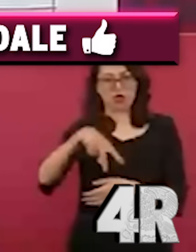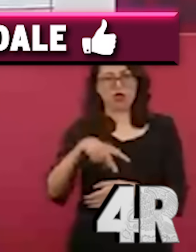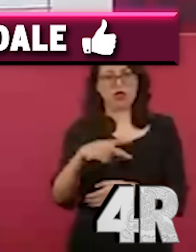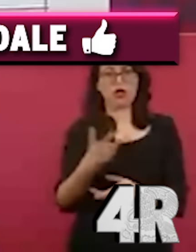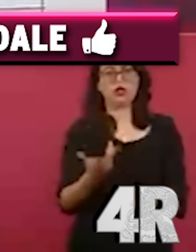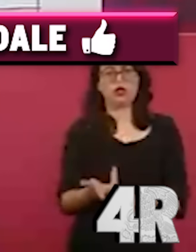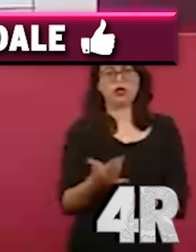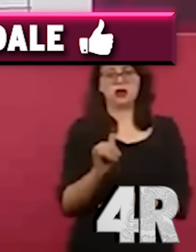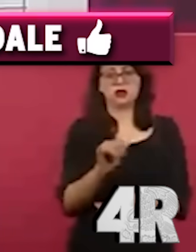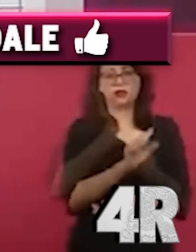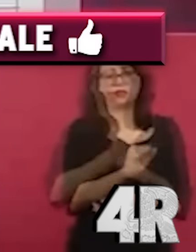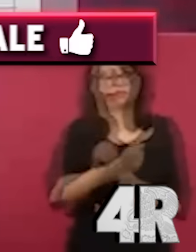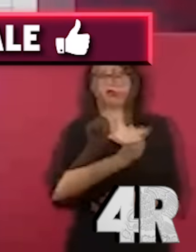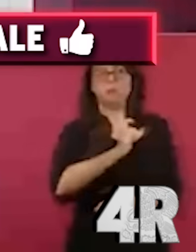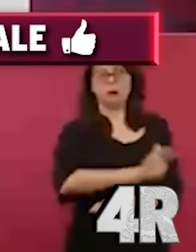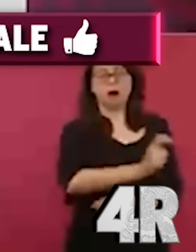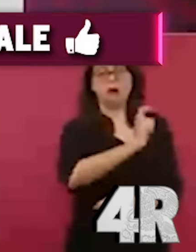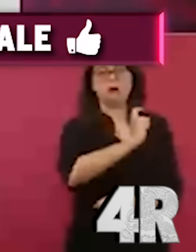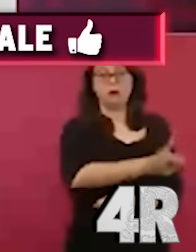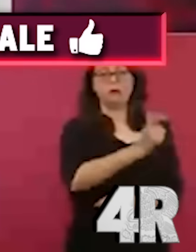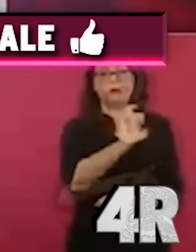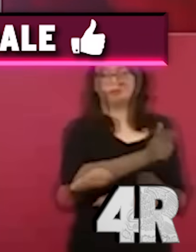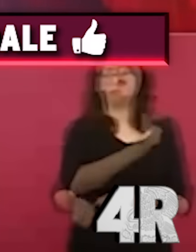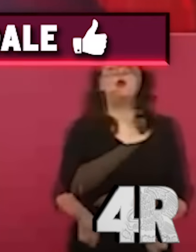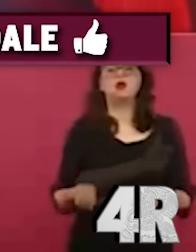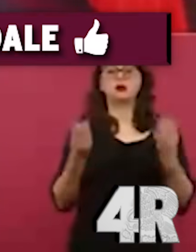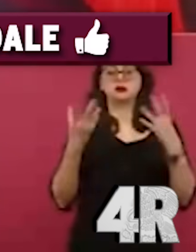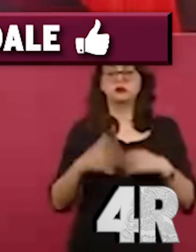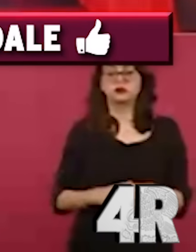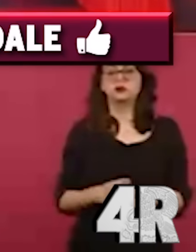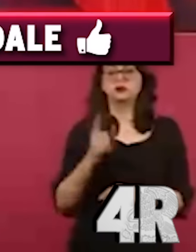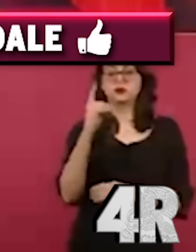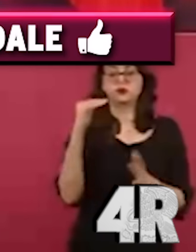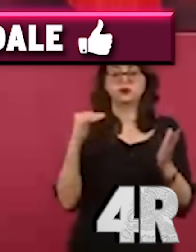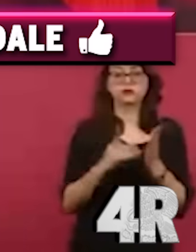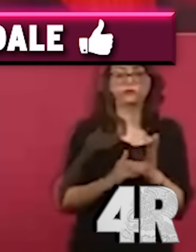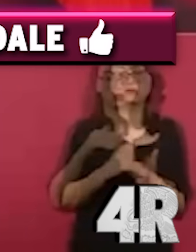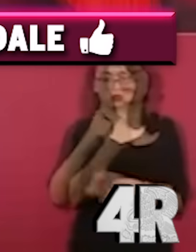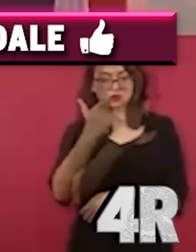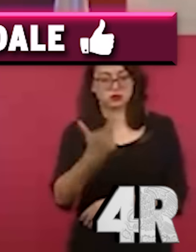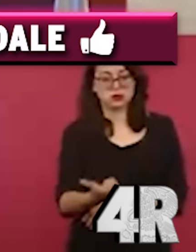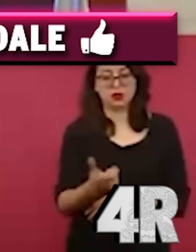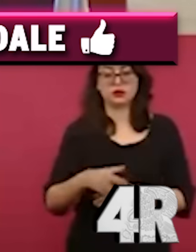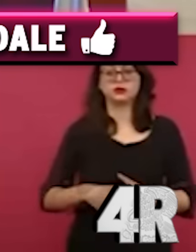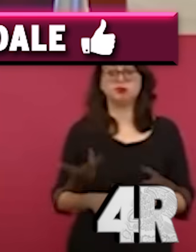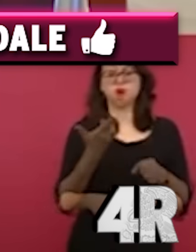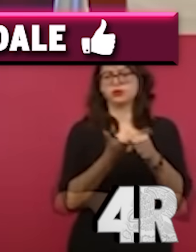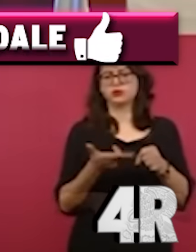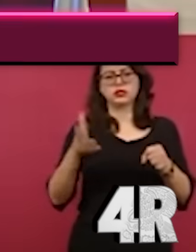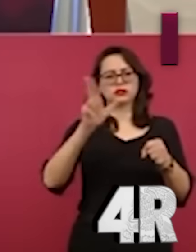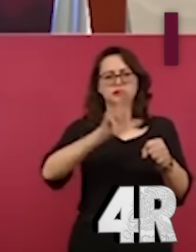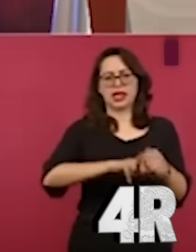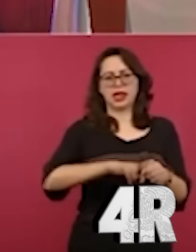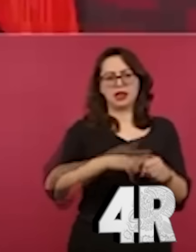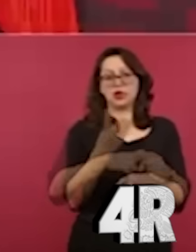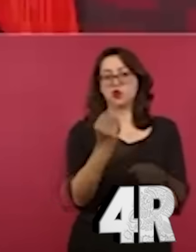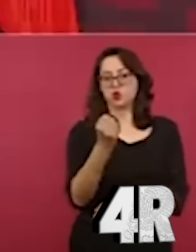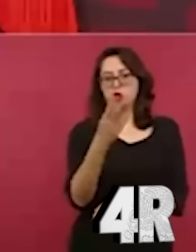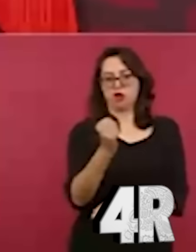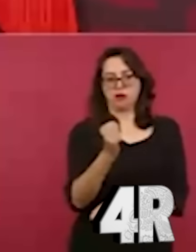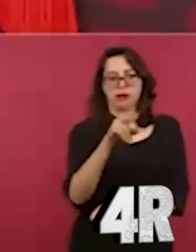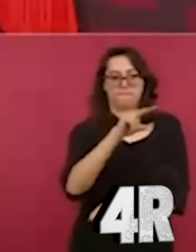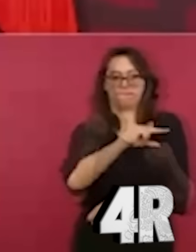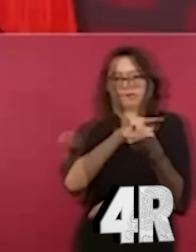del 17 al 42. Se hace el avalúo, 1,128. En total, de los 9,